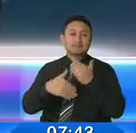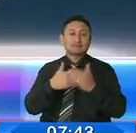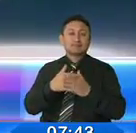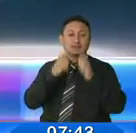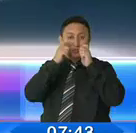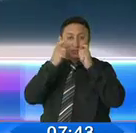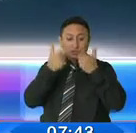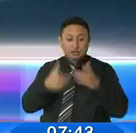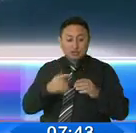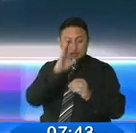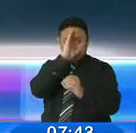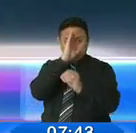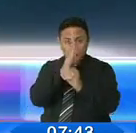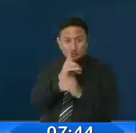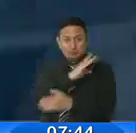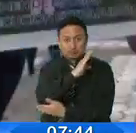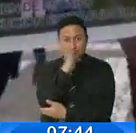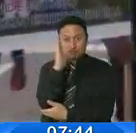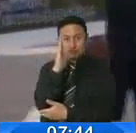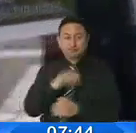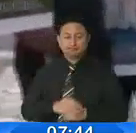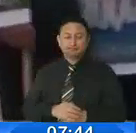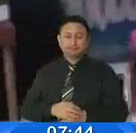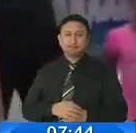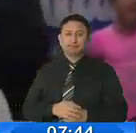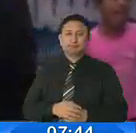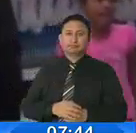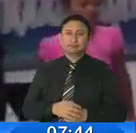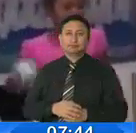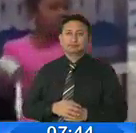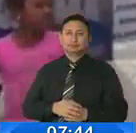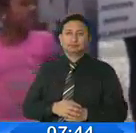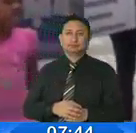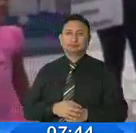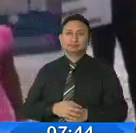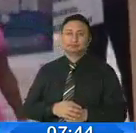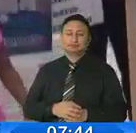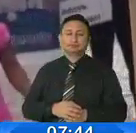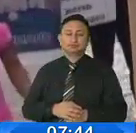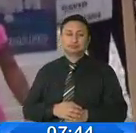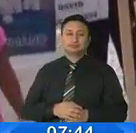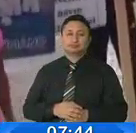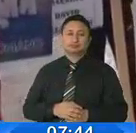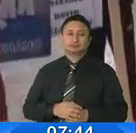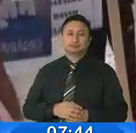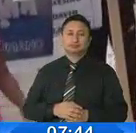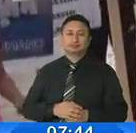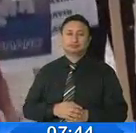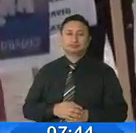con objetividad, con imparcialidad. Con la realización de Andrea Cañar, informó Edison Saavedra.